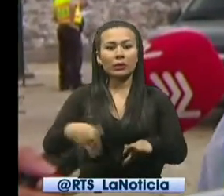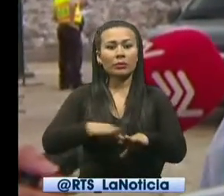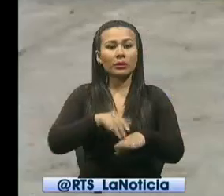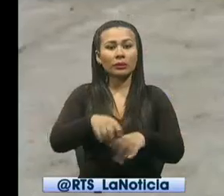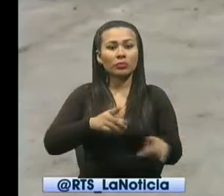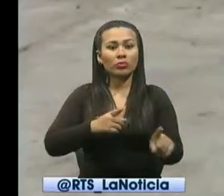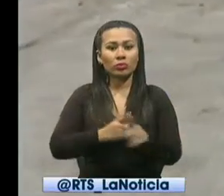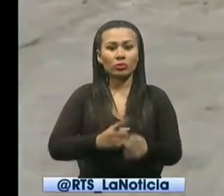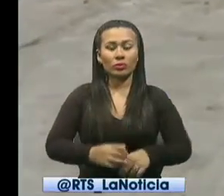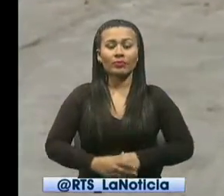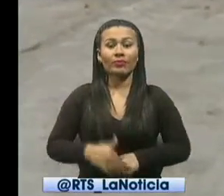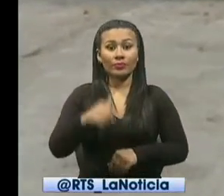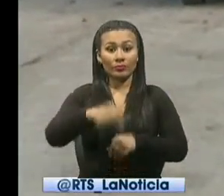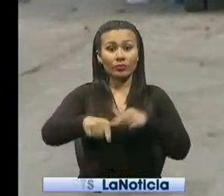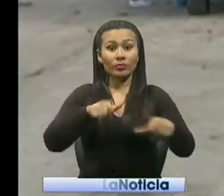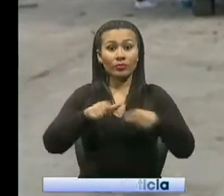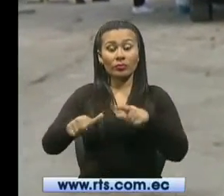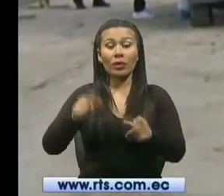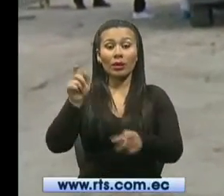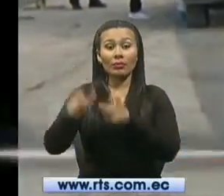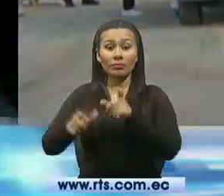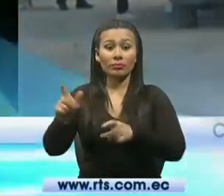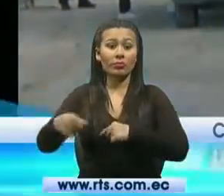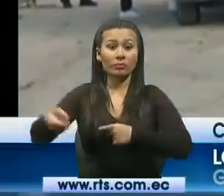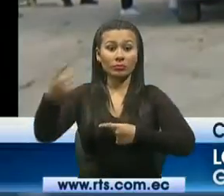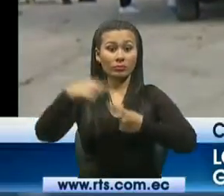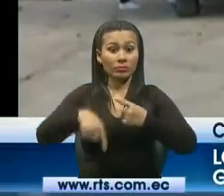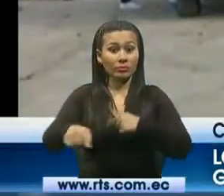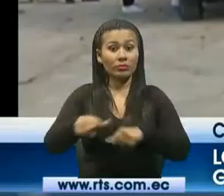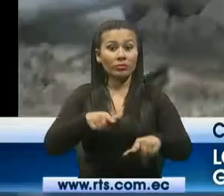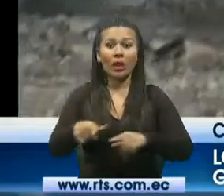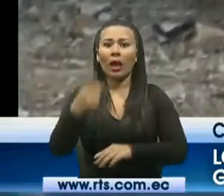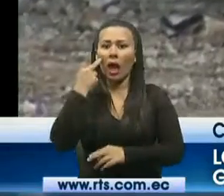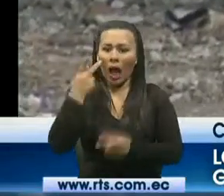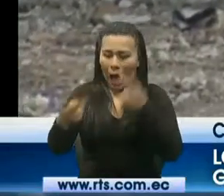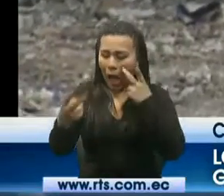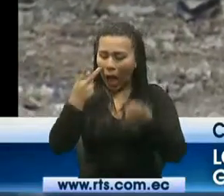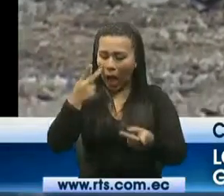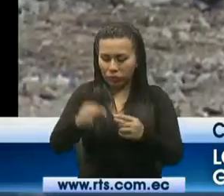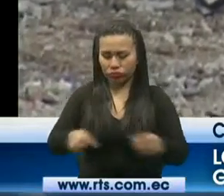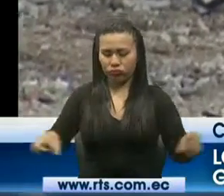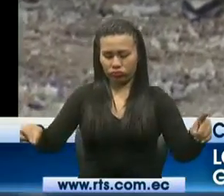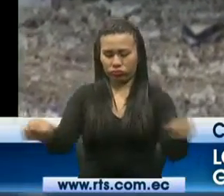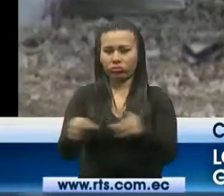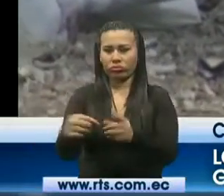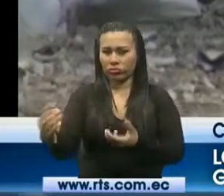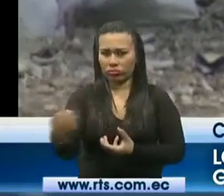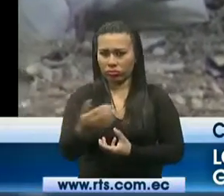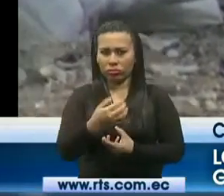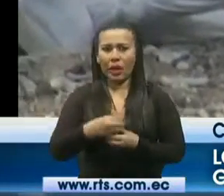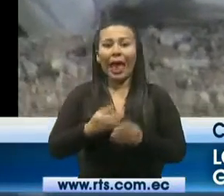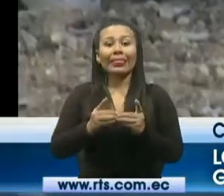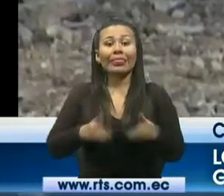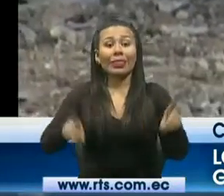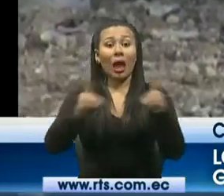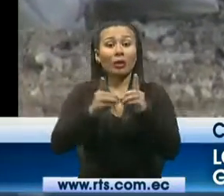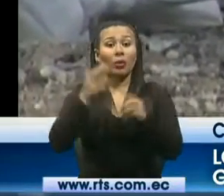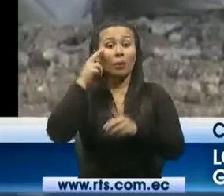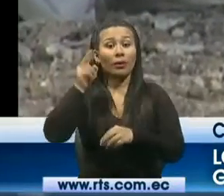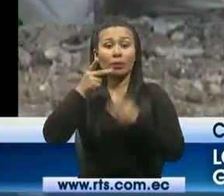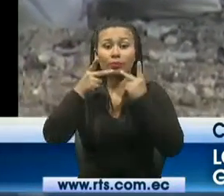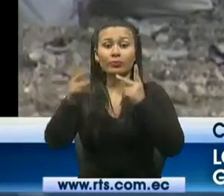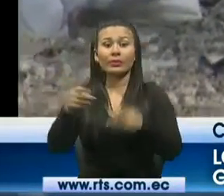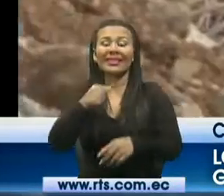levantamiento del cadáver. Al sitio llegaron agentes de criminalística para fijar la escena y recabar datos que aporten a la